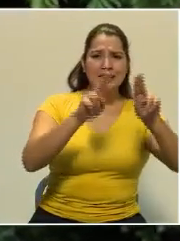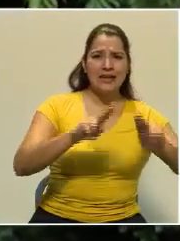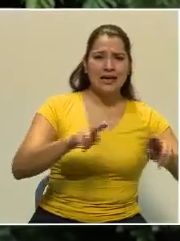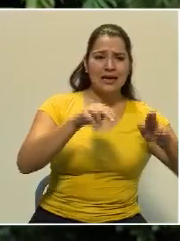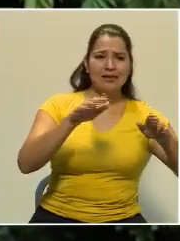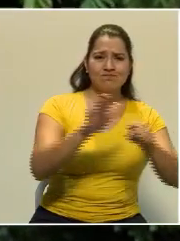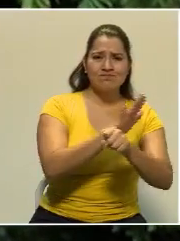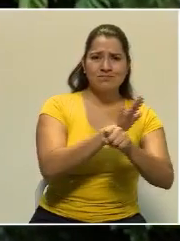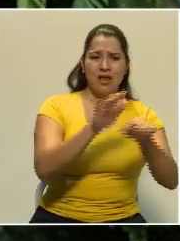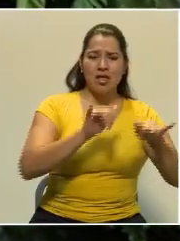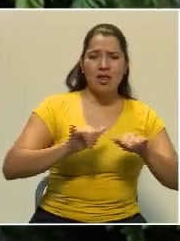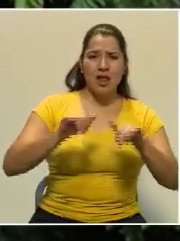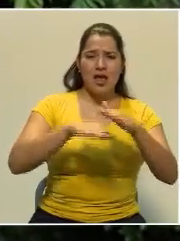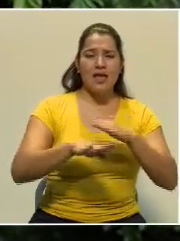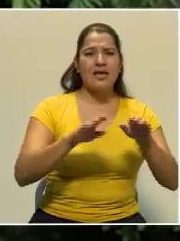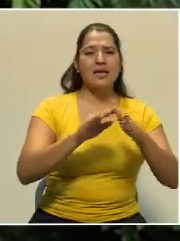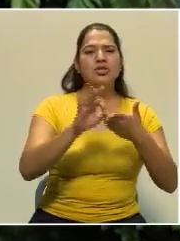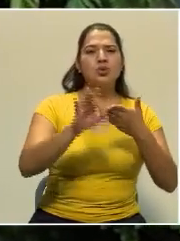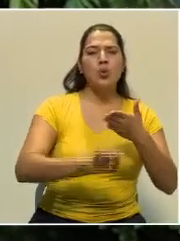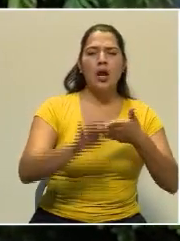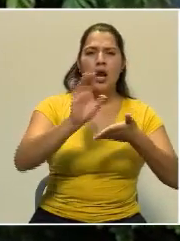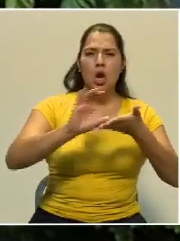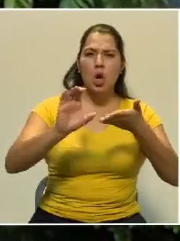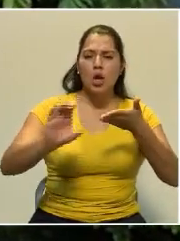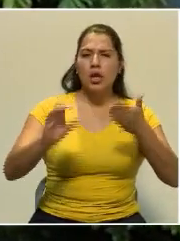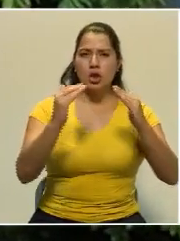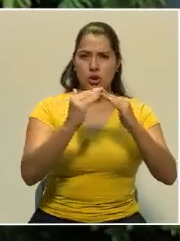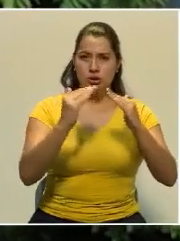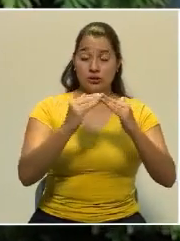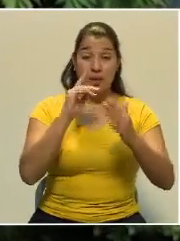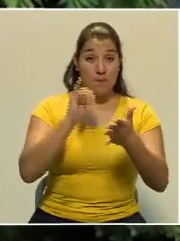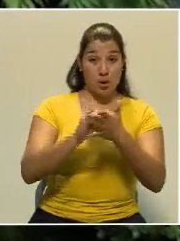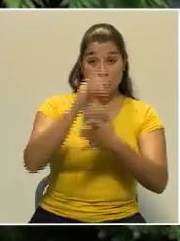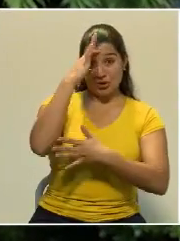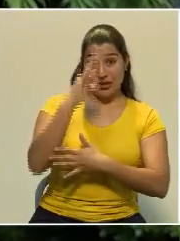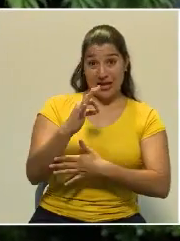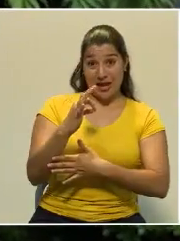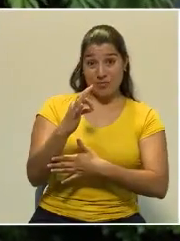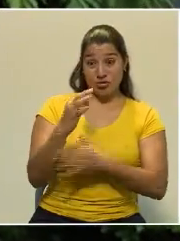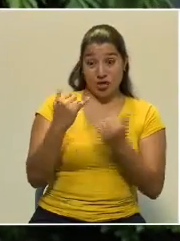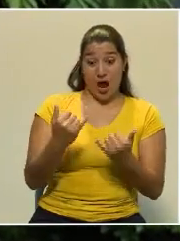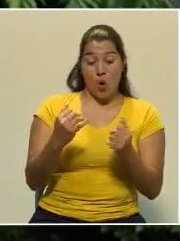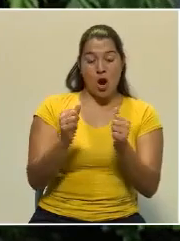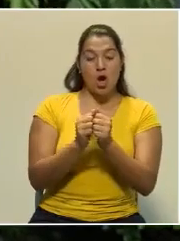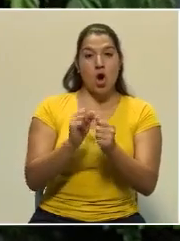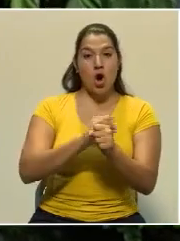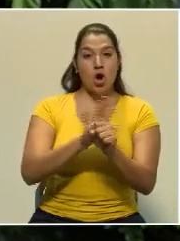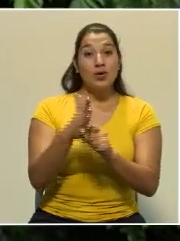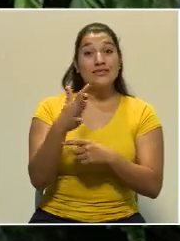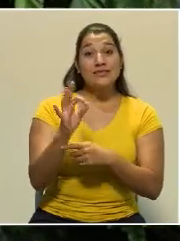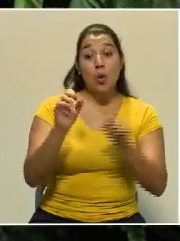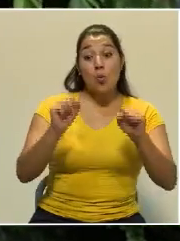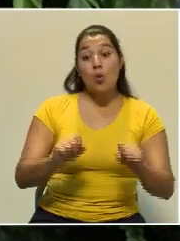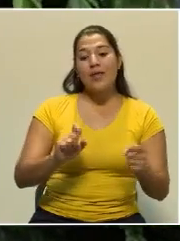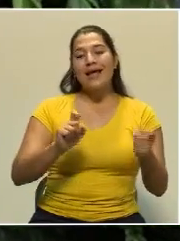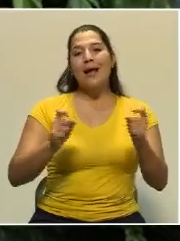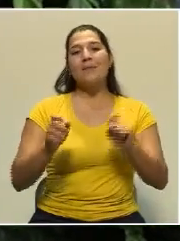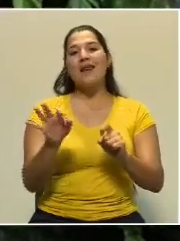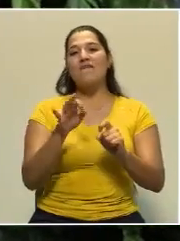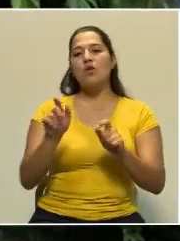los colegios, ni a los hogares. Por tanto, nosotros creemos que la llegada del COVID va a cambiar la forma en la que se está enseñando